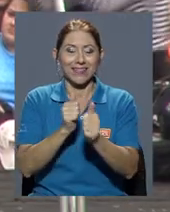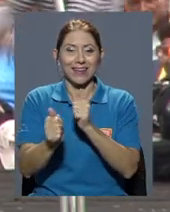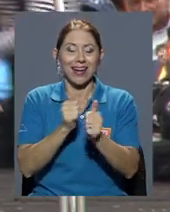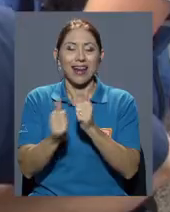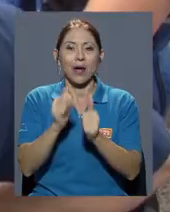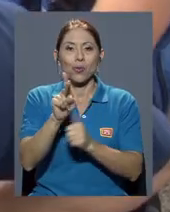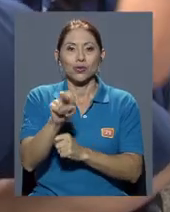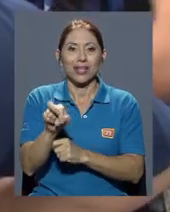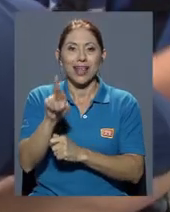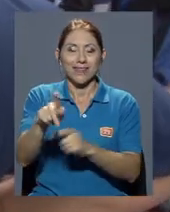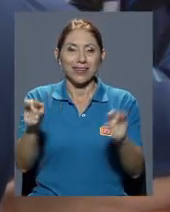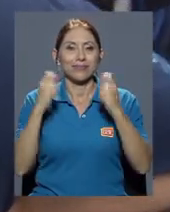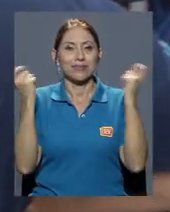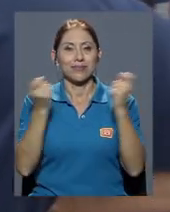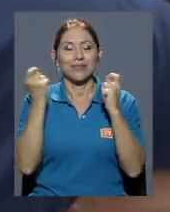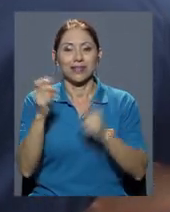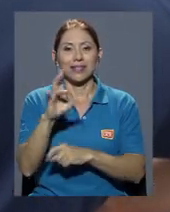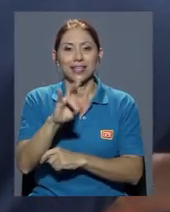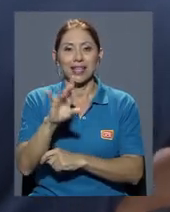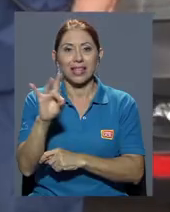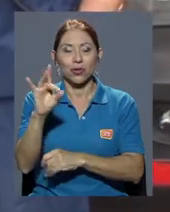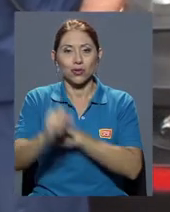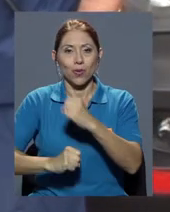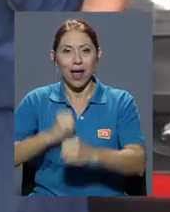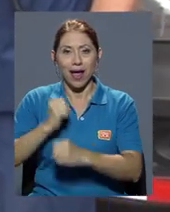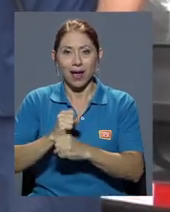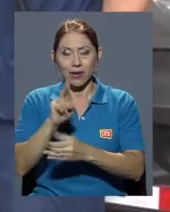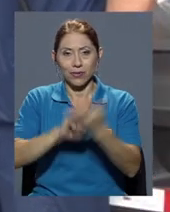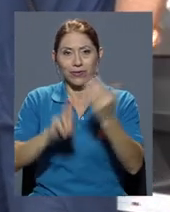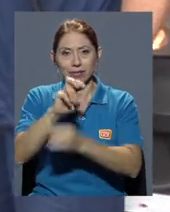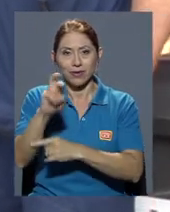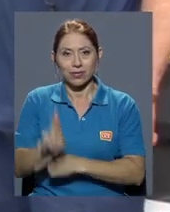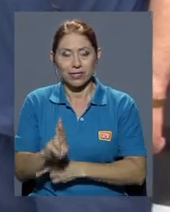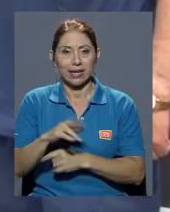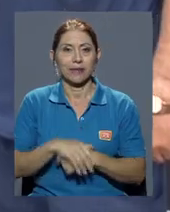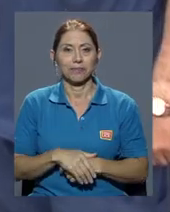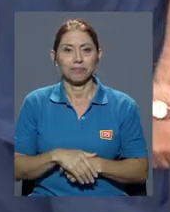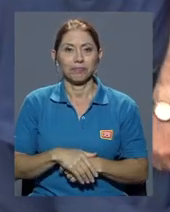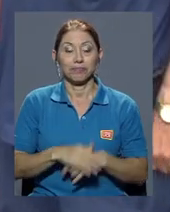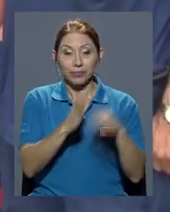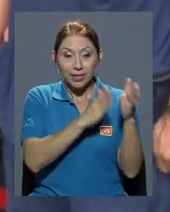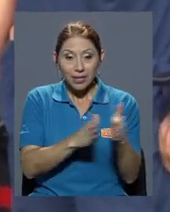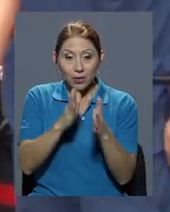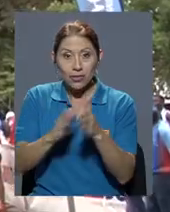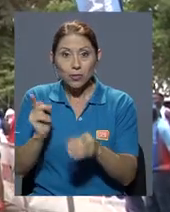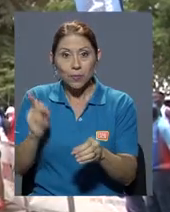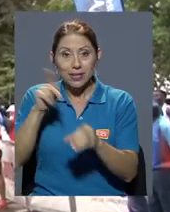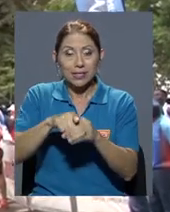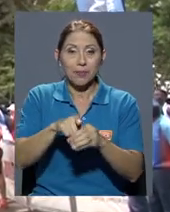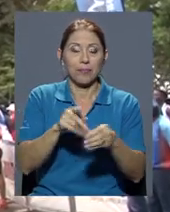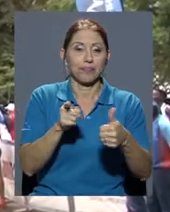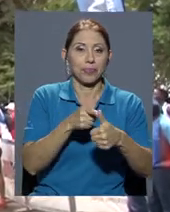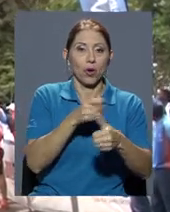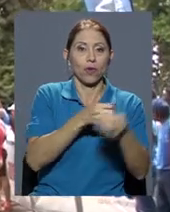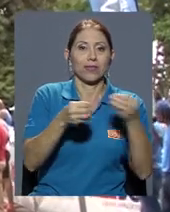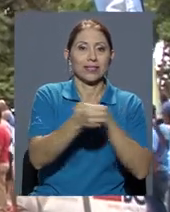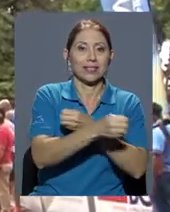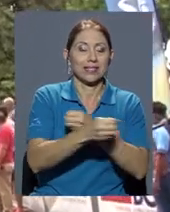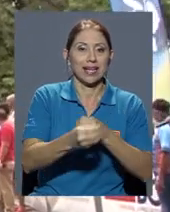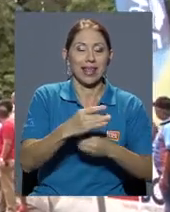para celebrar el 78 aniversario de la Universidad de Costa Rica. En la organización participan la Oficina de Bienestar y